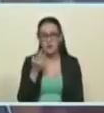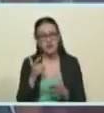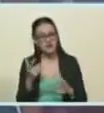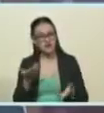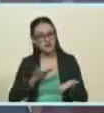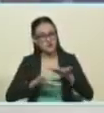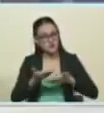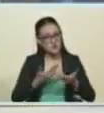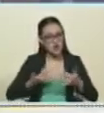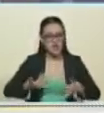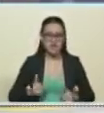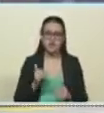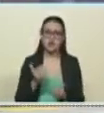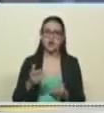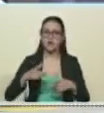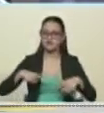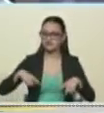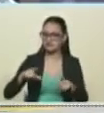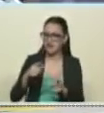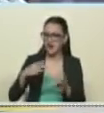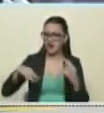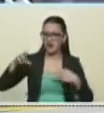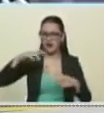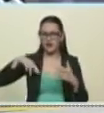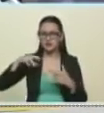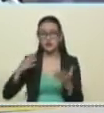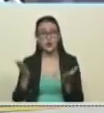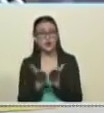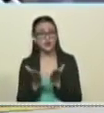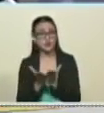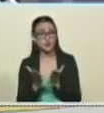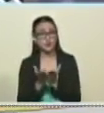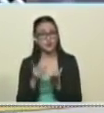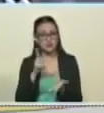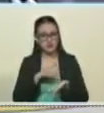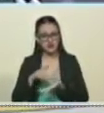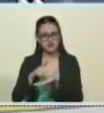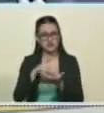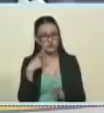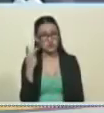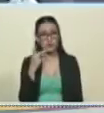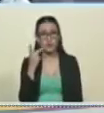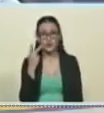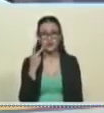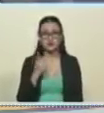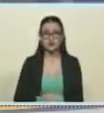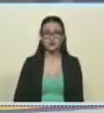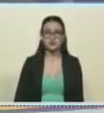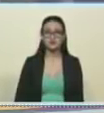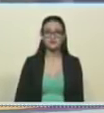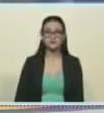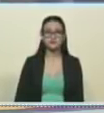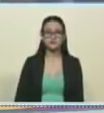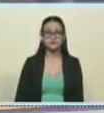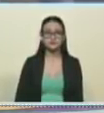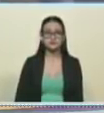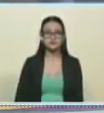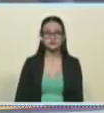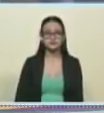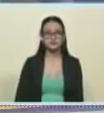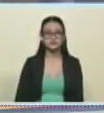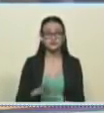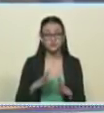nuestros hijos, podamos tener espacio para la recreación, para el estudio, para la participación política. Es importante, presidente, que sepa que todo